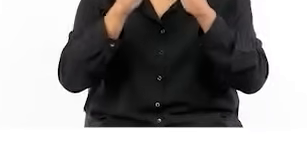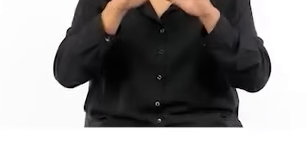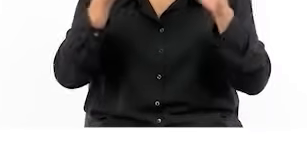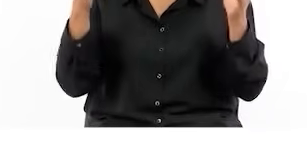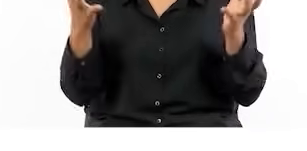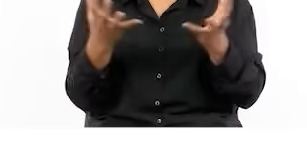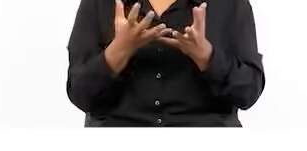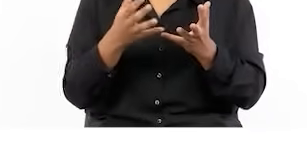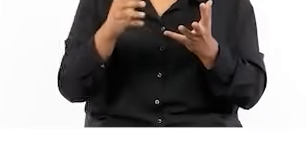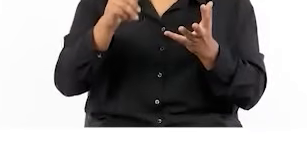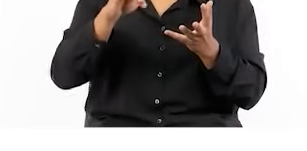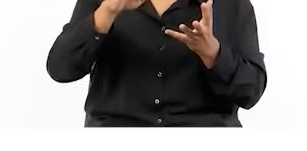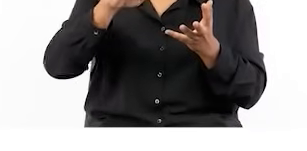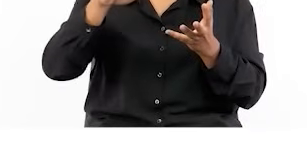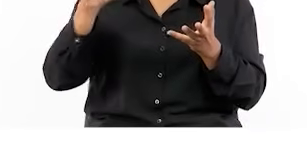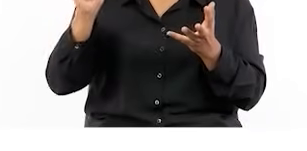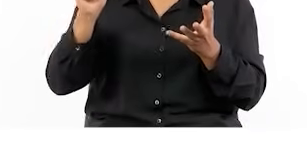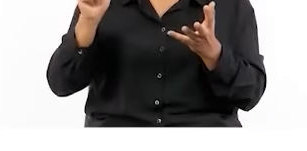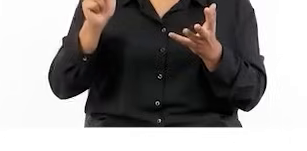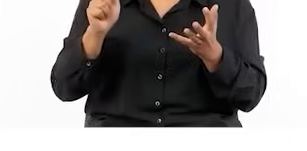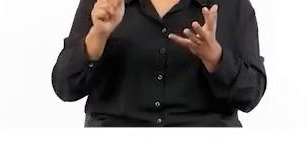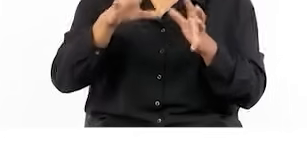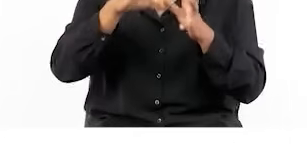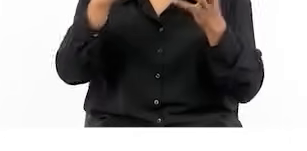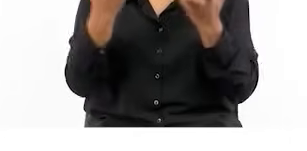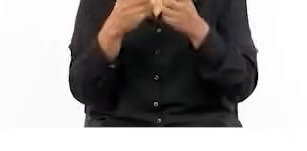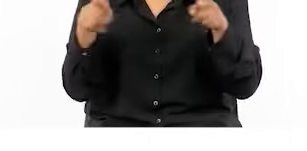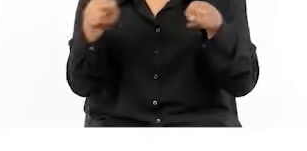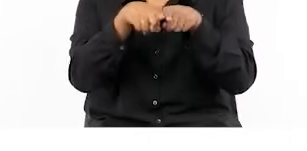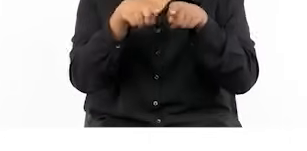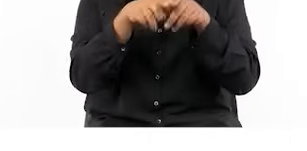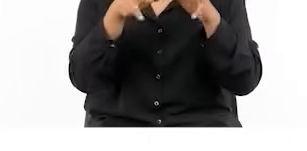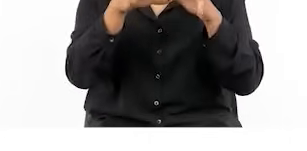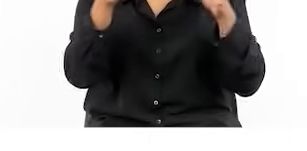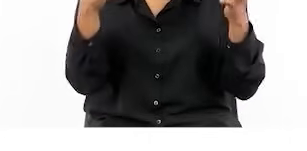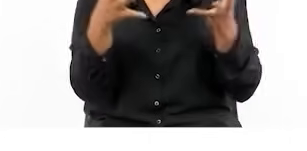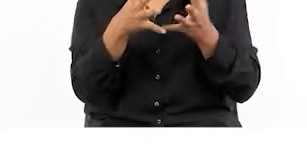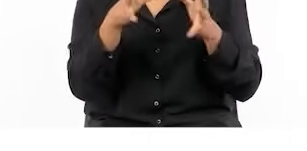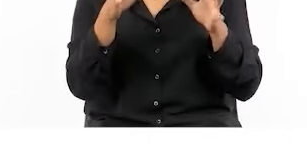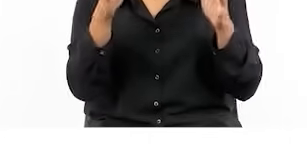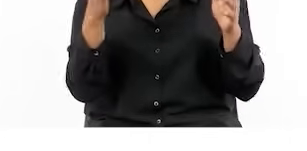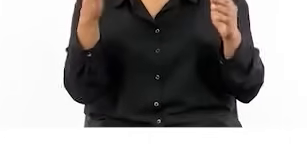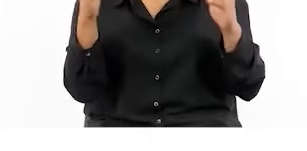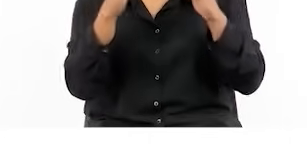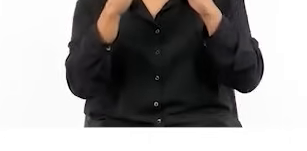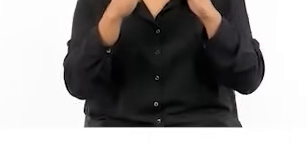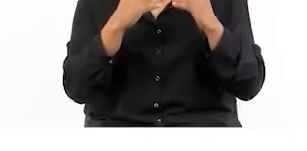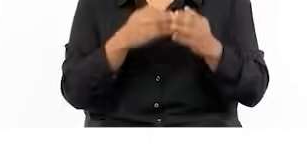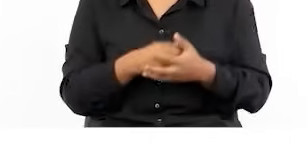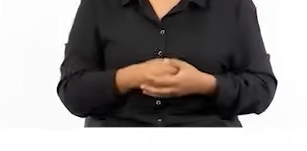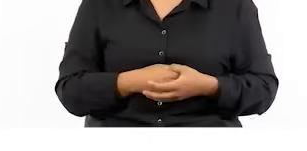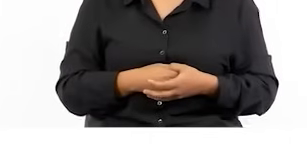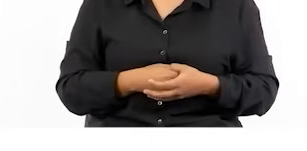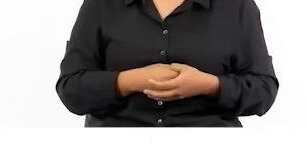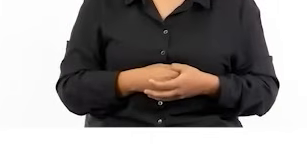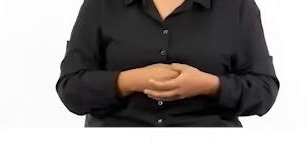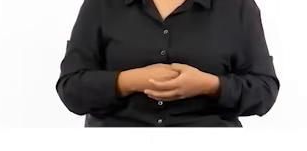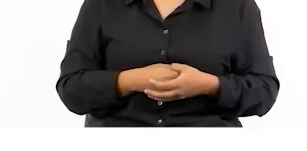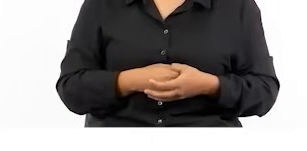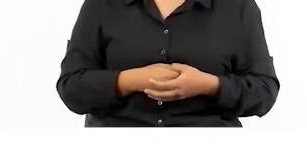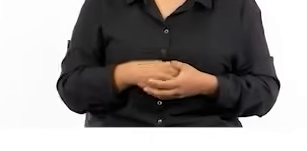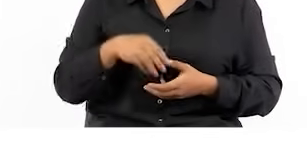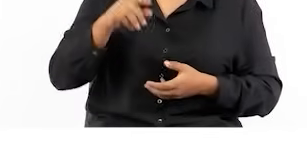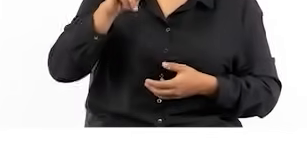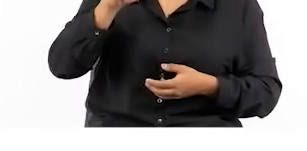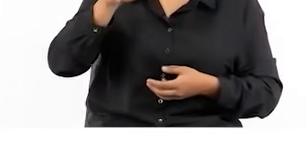supuesto. Y es muy parecido a la Tierra. Se le llama el planeta hermano. Tienen un tamaño similar y una